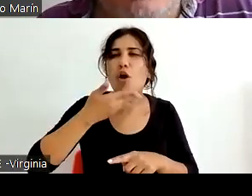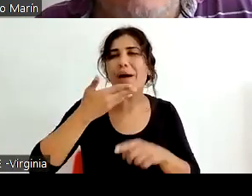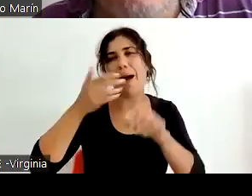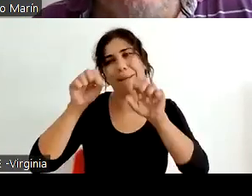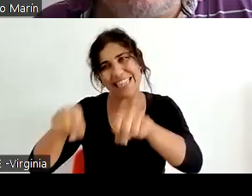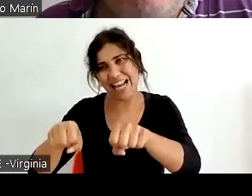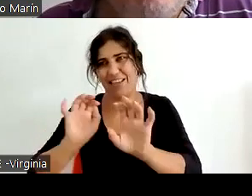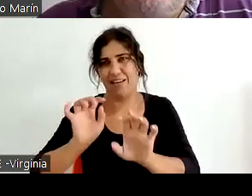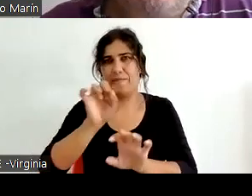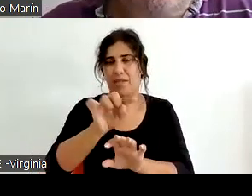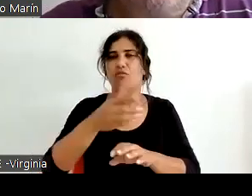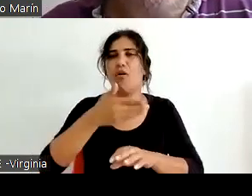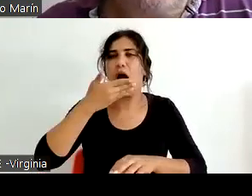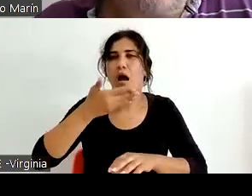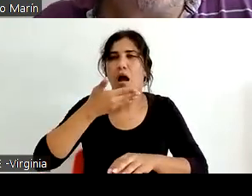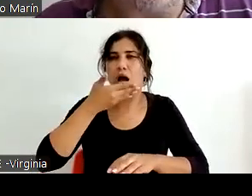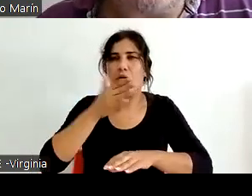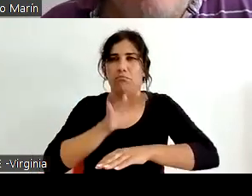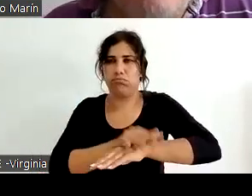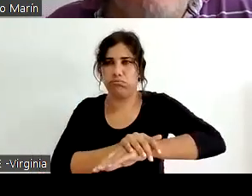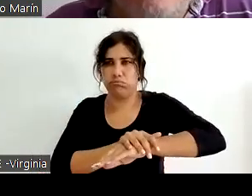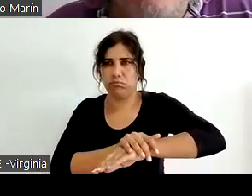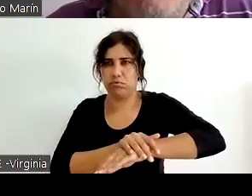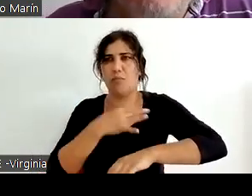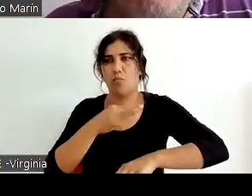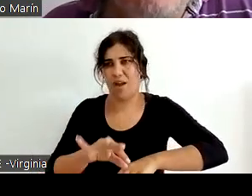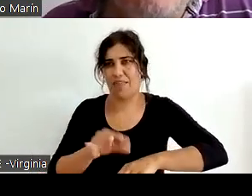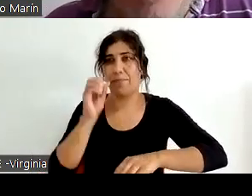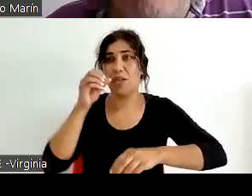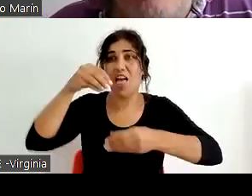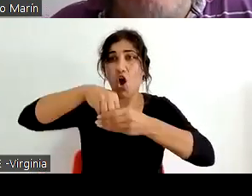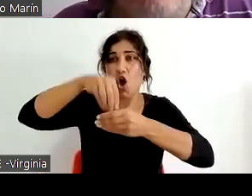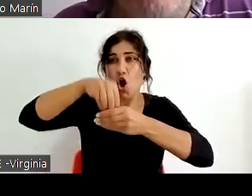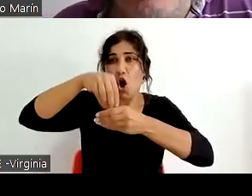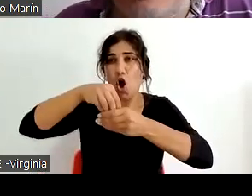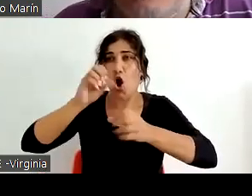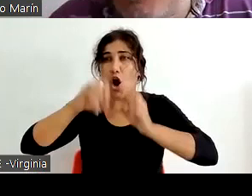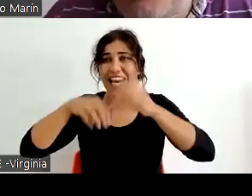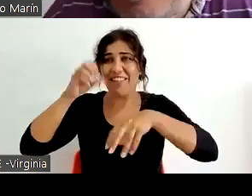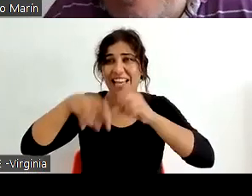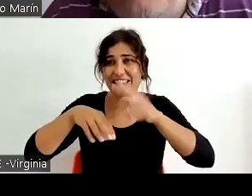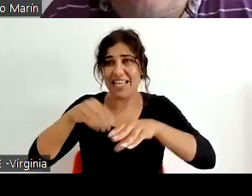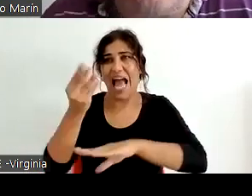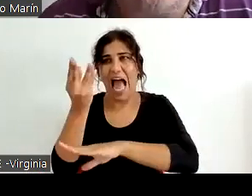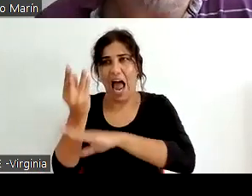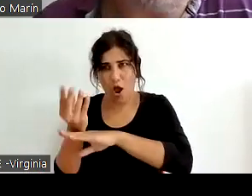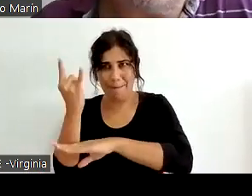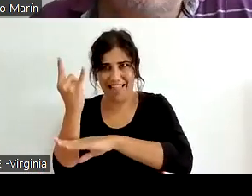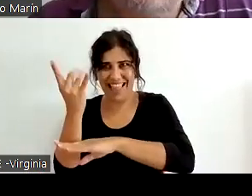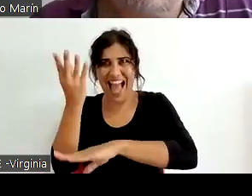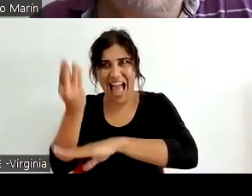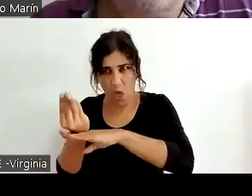termoloción. Sabéis, en la composición hay diferentes aceites esenciales, aparte del gel de aloe vera, que siempre nos va a venir